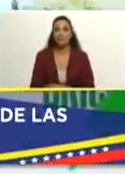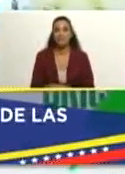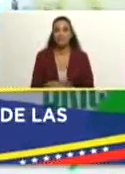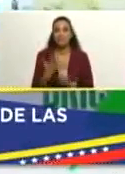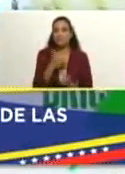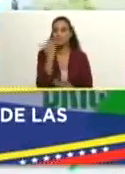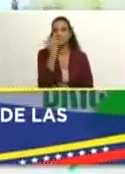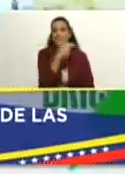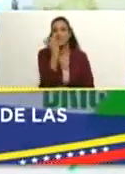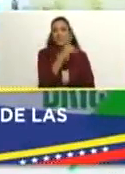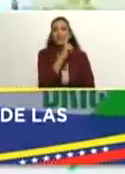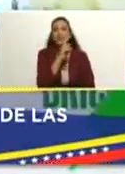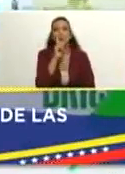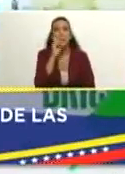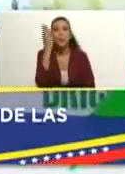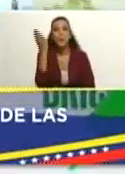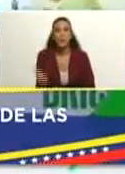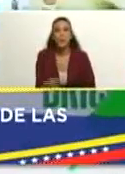¿Cómo te llamas tú?